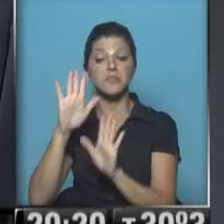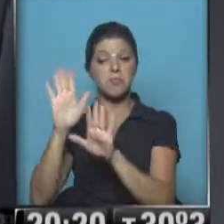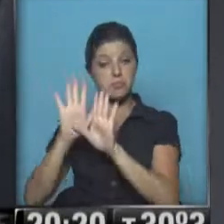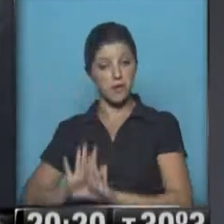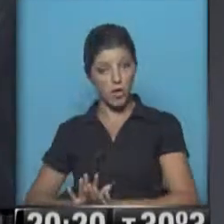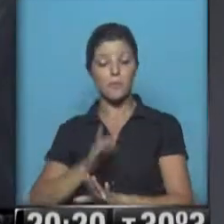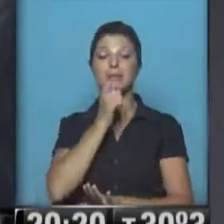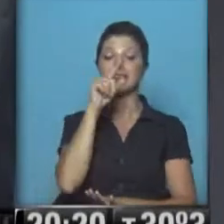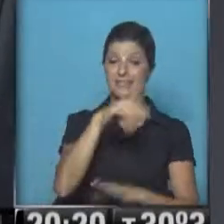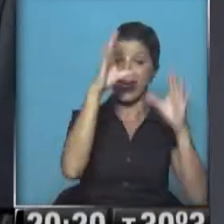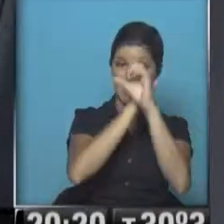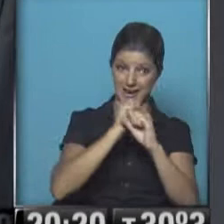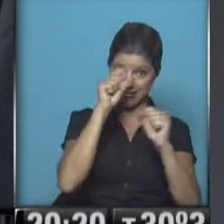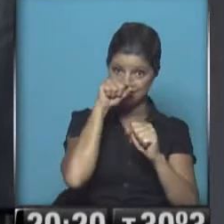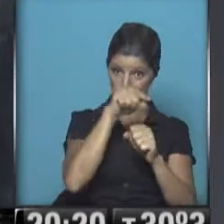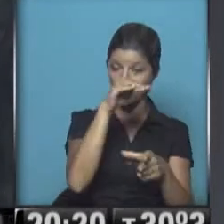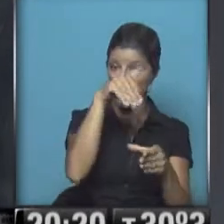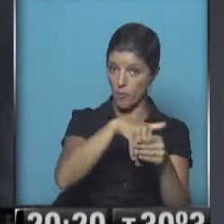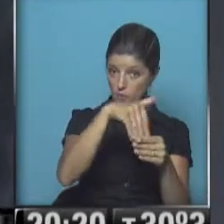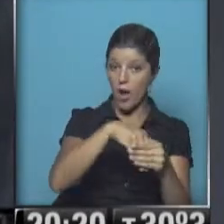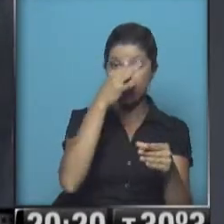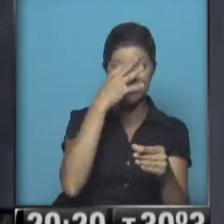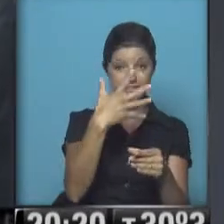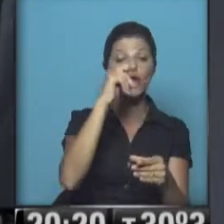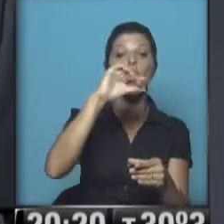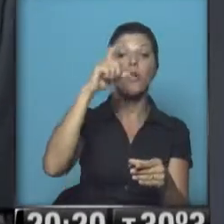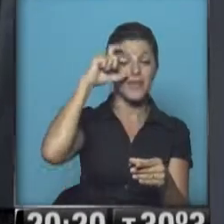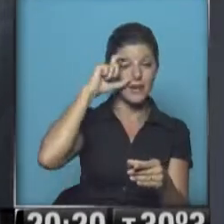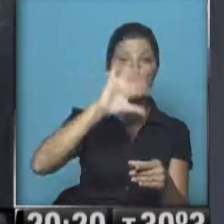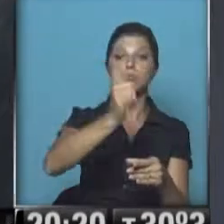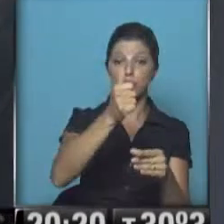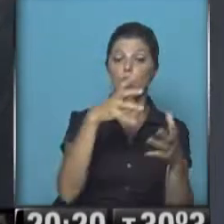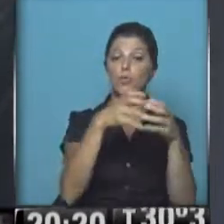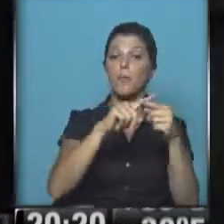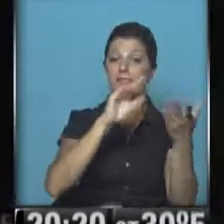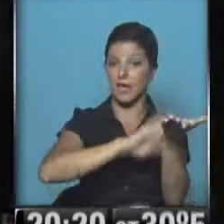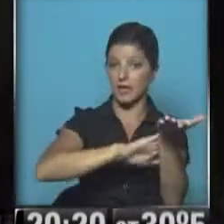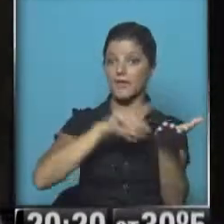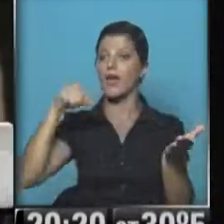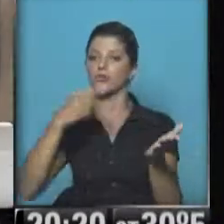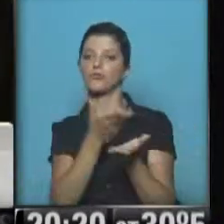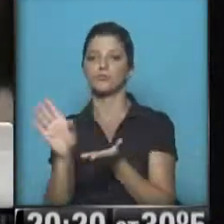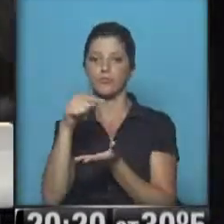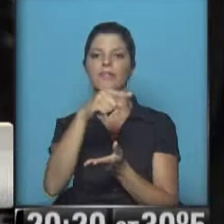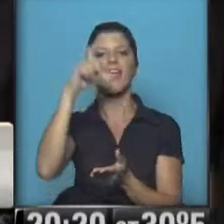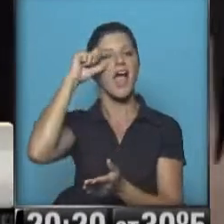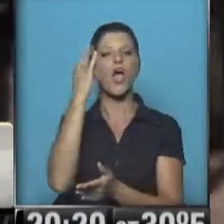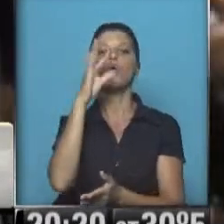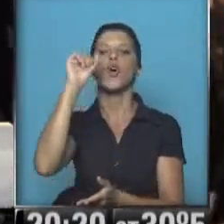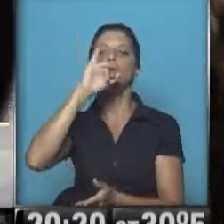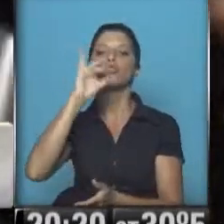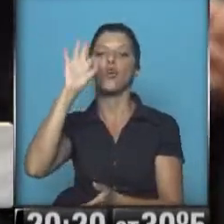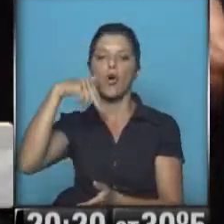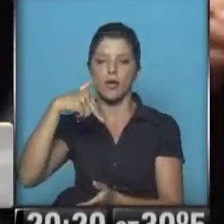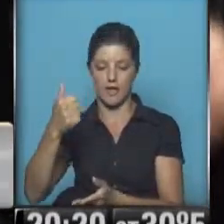las elecciones de ese país del 25 de enero triunfa la izquierda detalles los principales diarios de